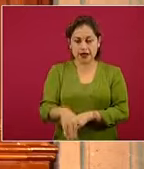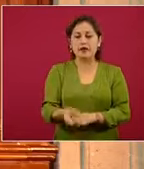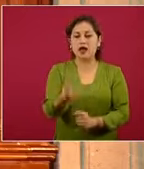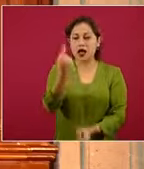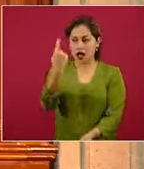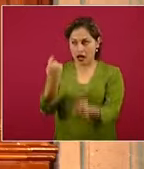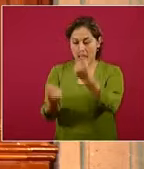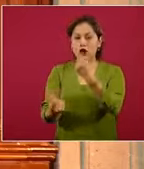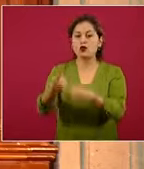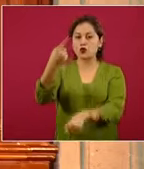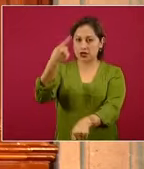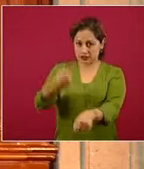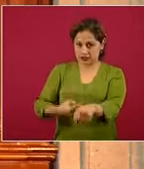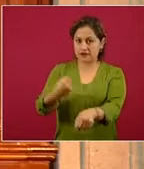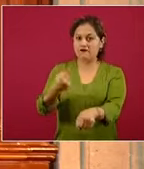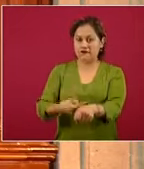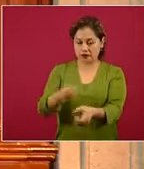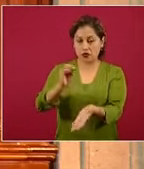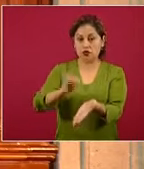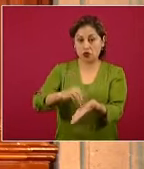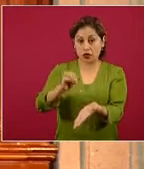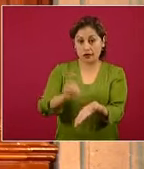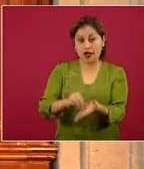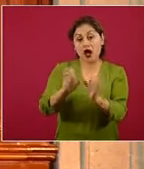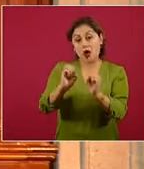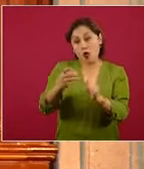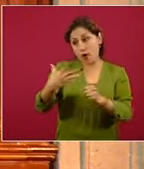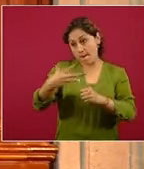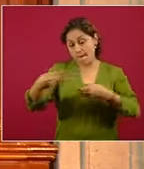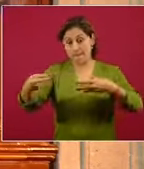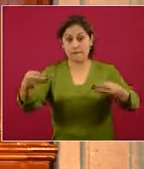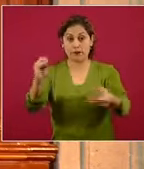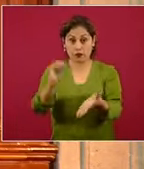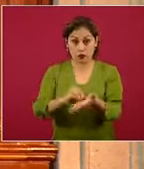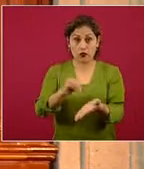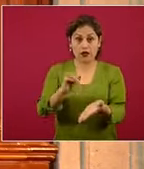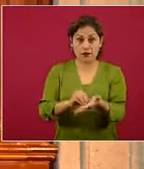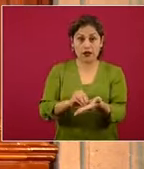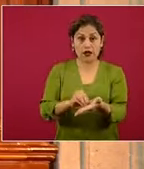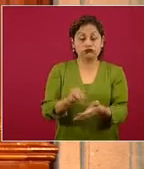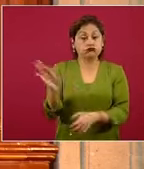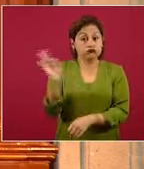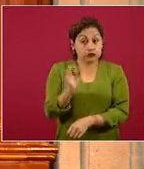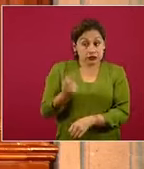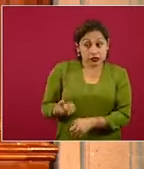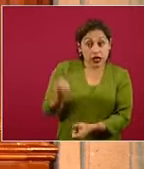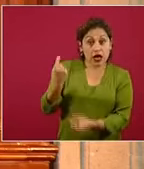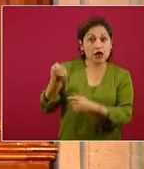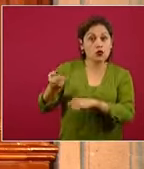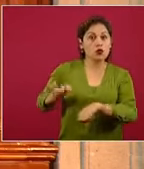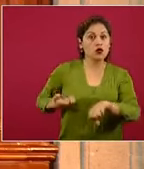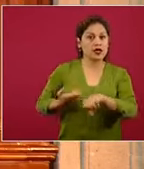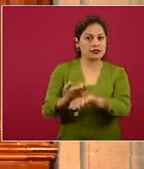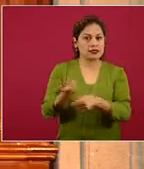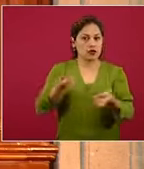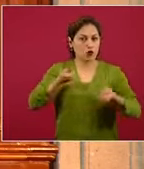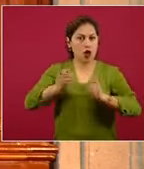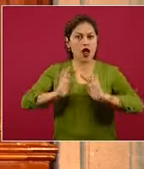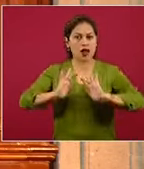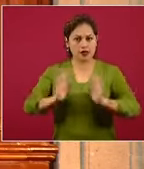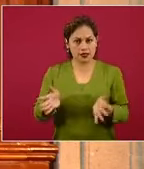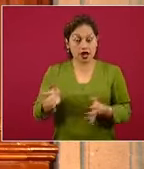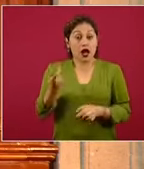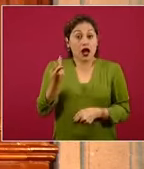es susceptible y puede enfermar, podemos tener inclusive en estas entidades que están bajo control, si